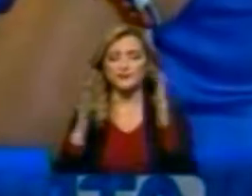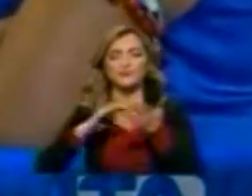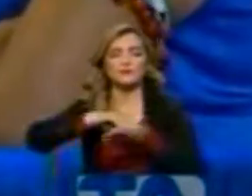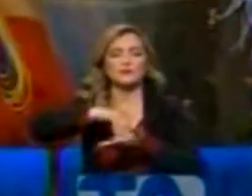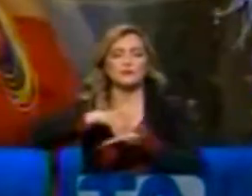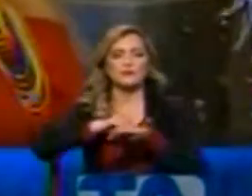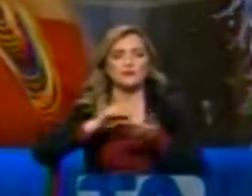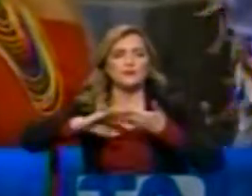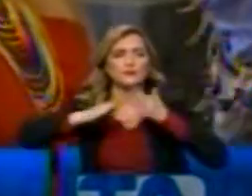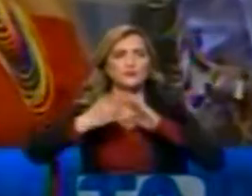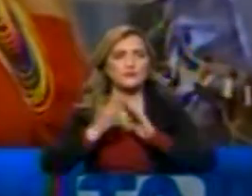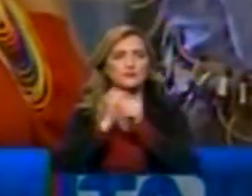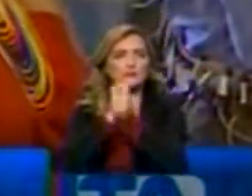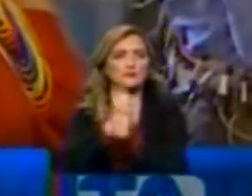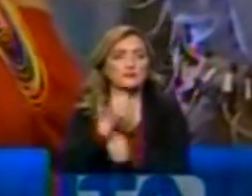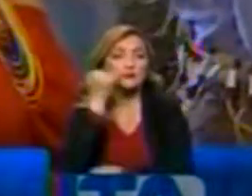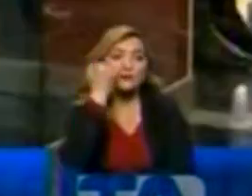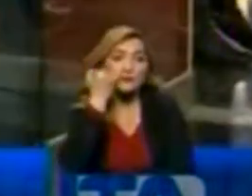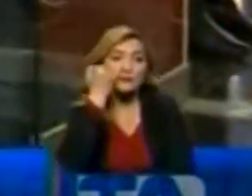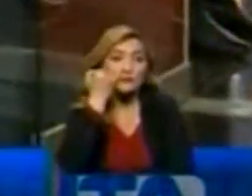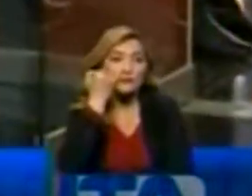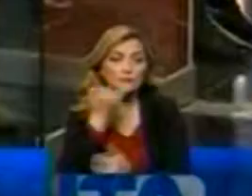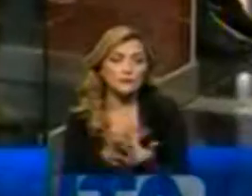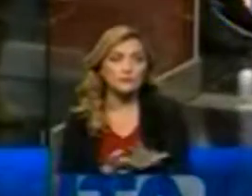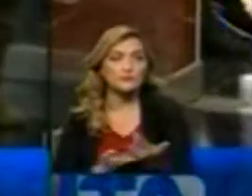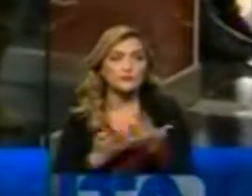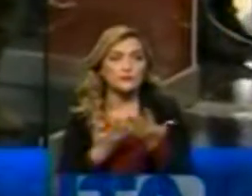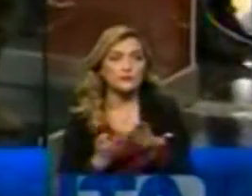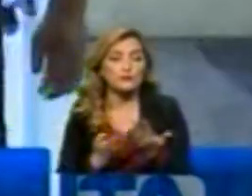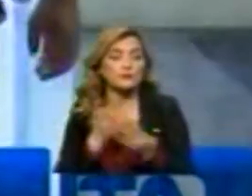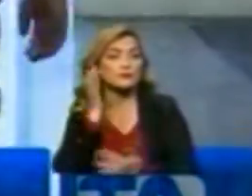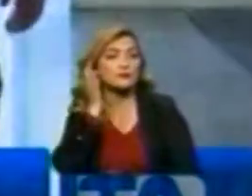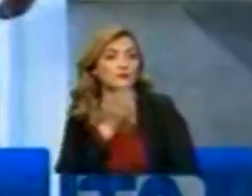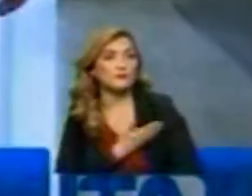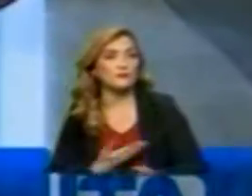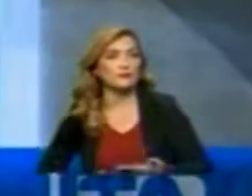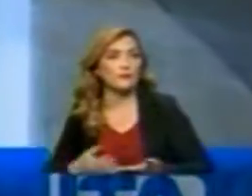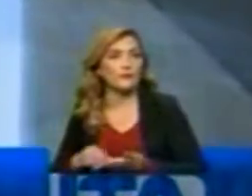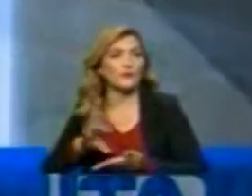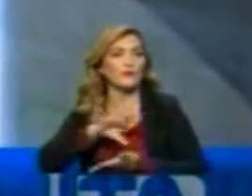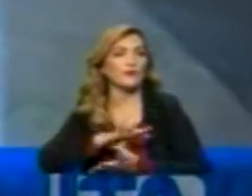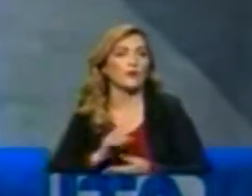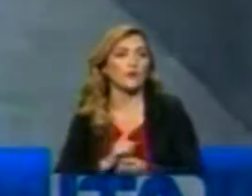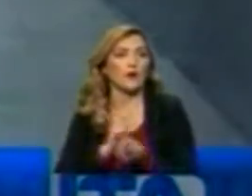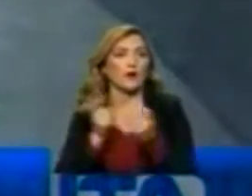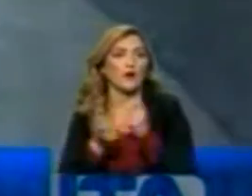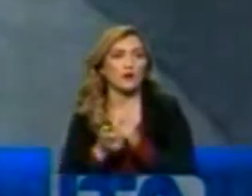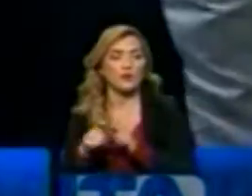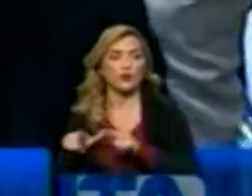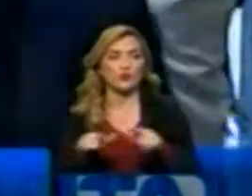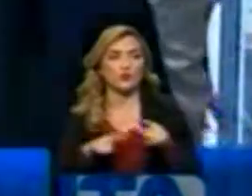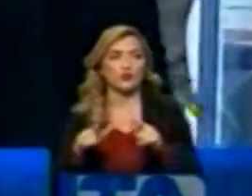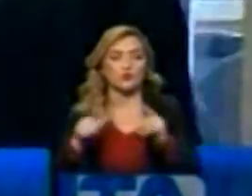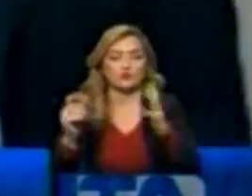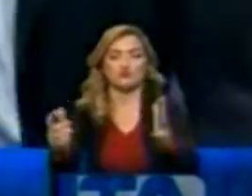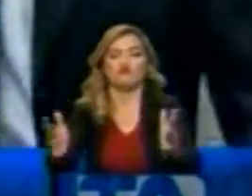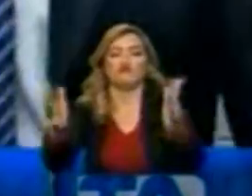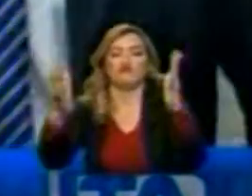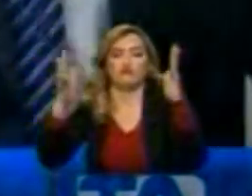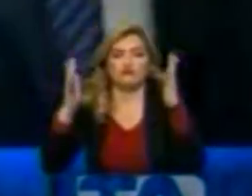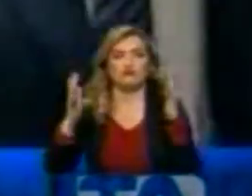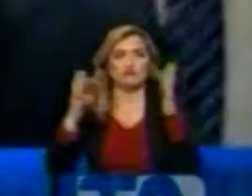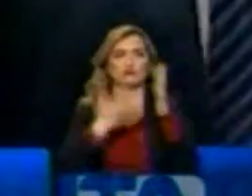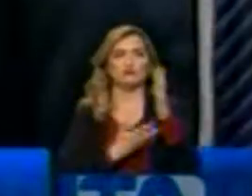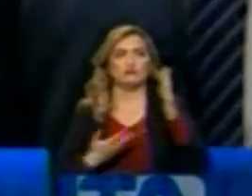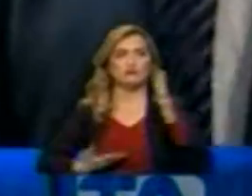comunidades amazónicas e indígenas. Esperaban la llegada de Atamaín, luego fueron cambiados de lugar hasta que la presidenta del CNE